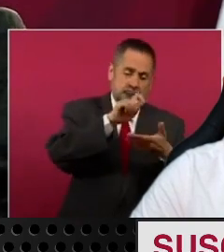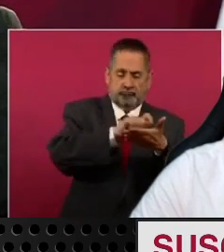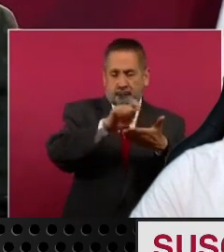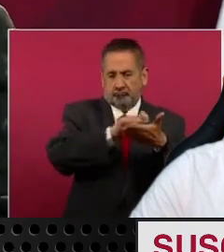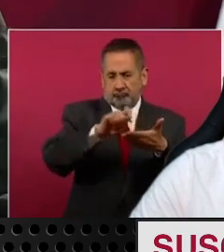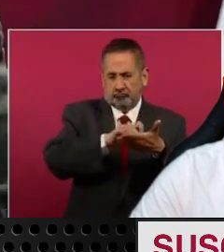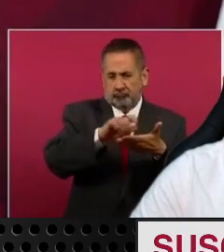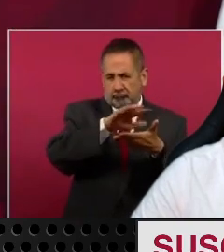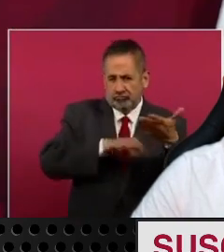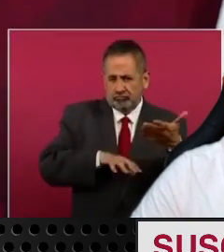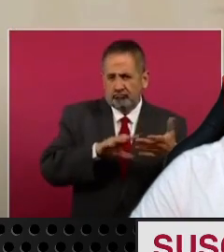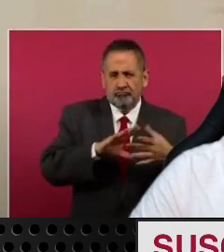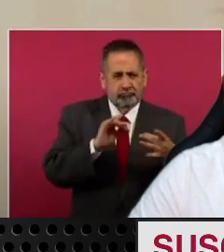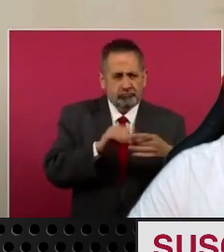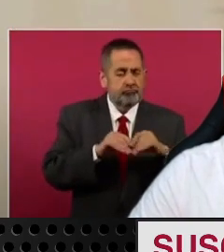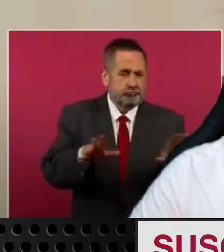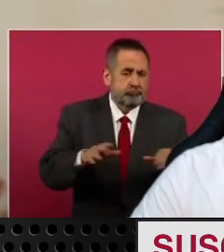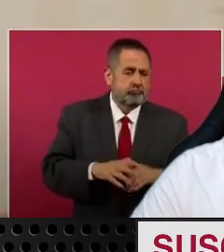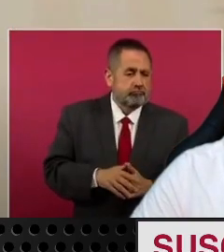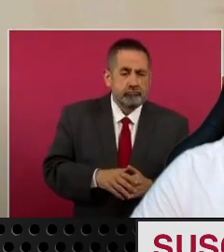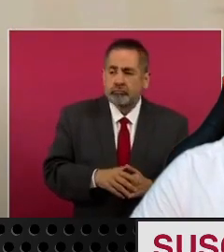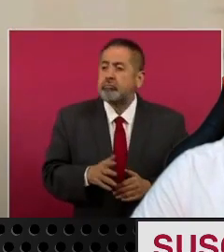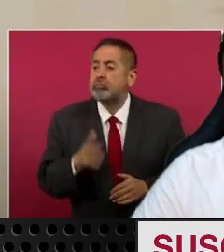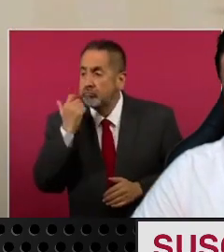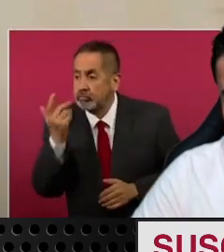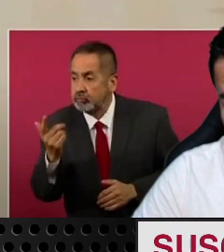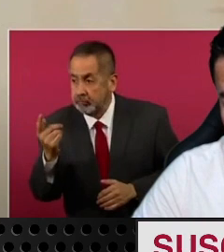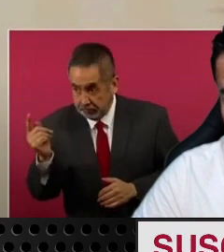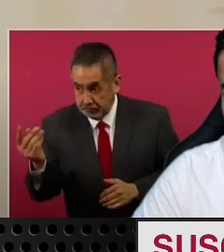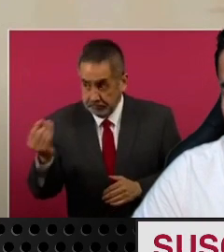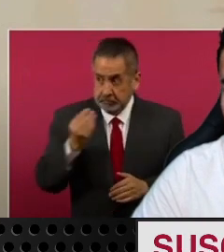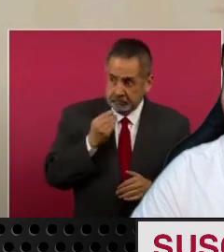de libros a la medida